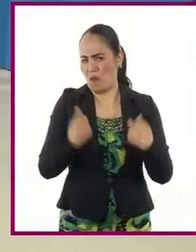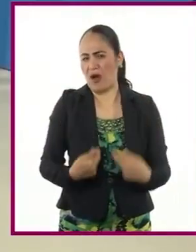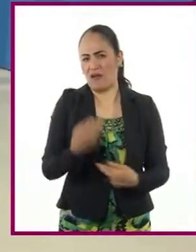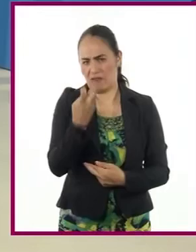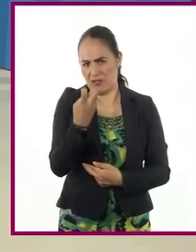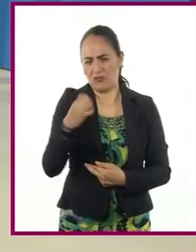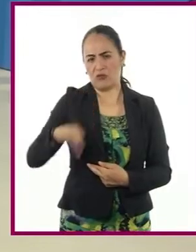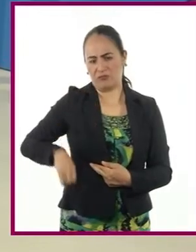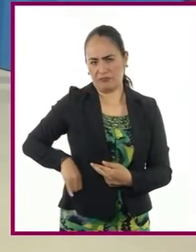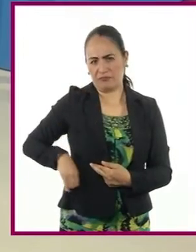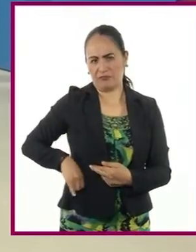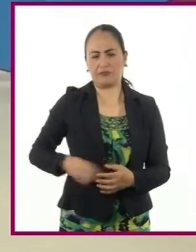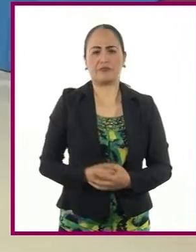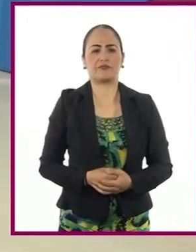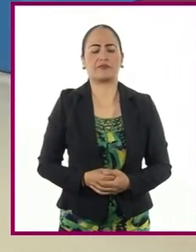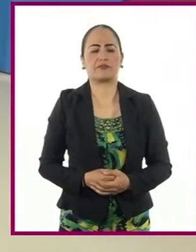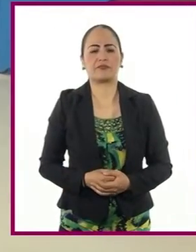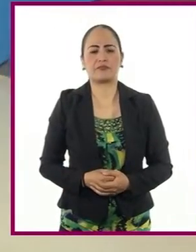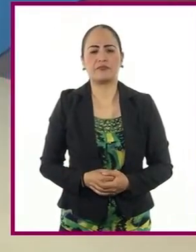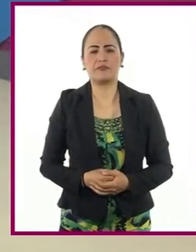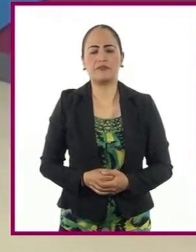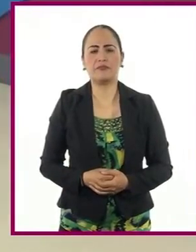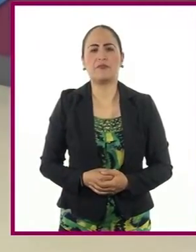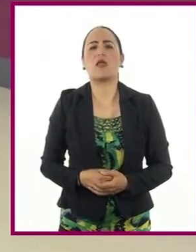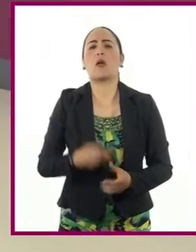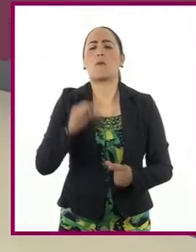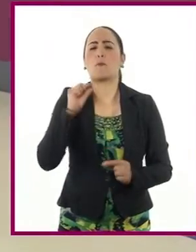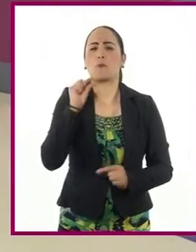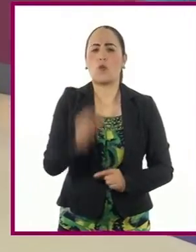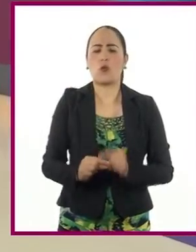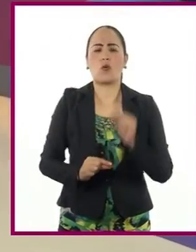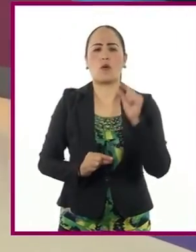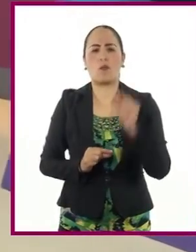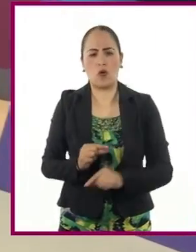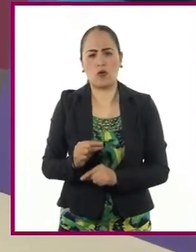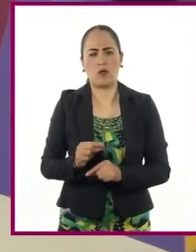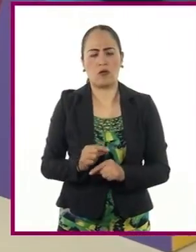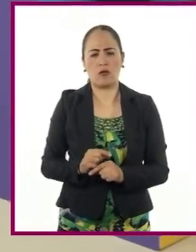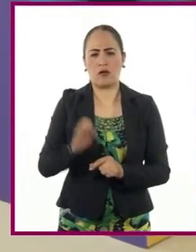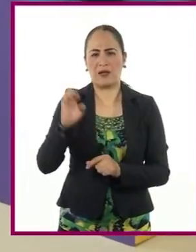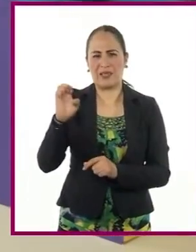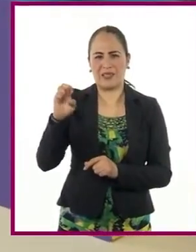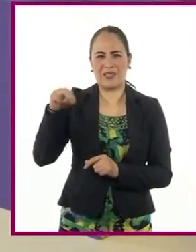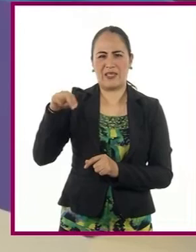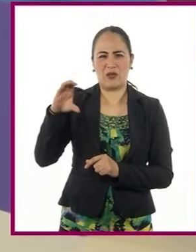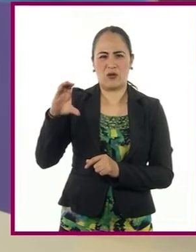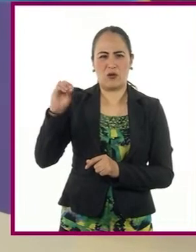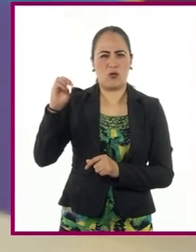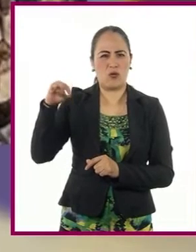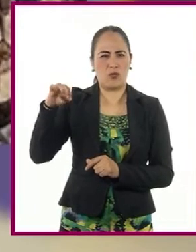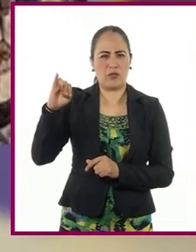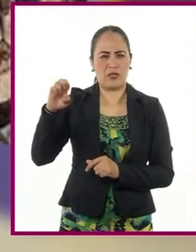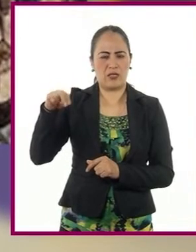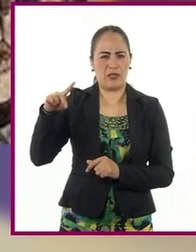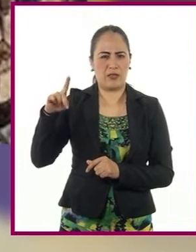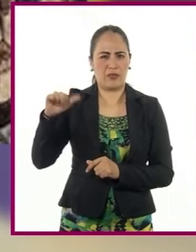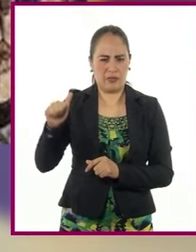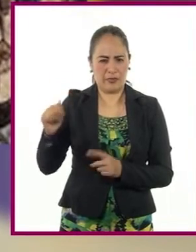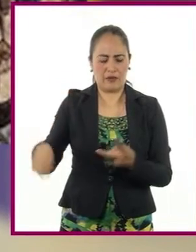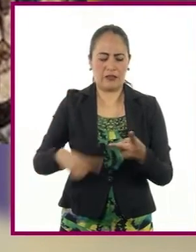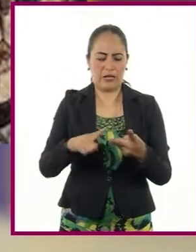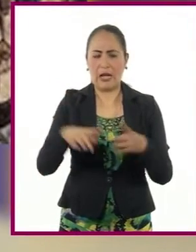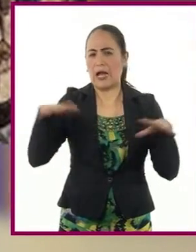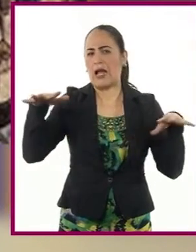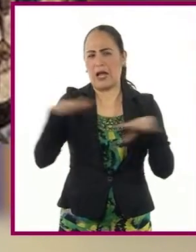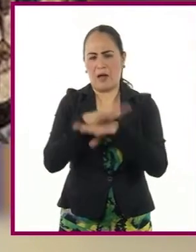El repartimiento. Poco a poco, la encomienda se sustituyó por el repartimiento. El